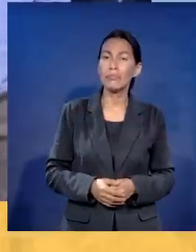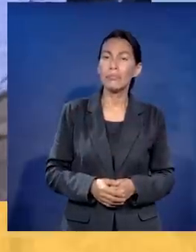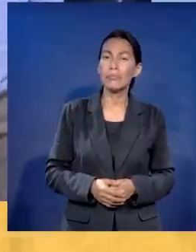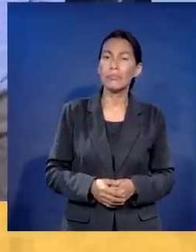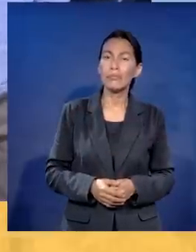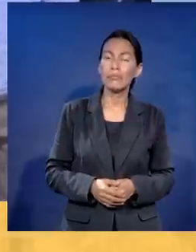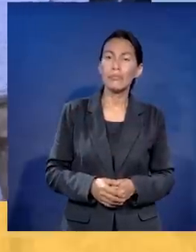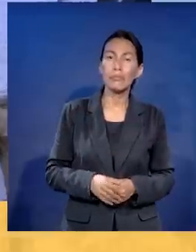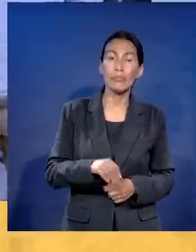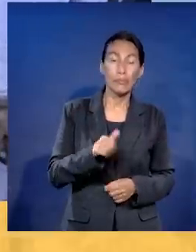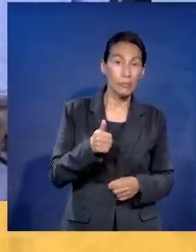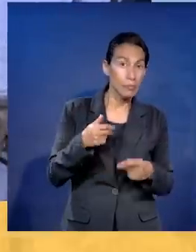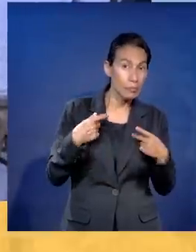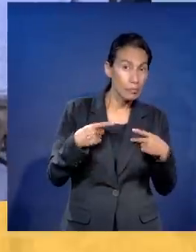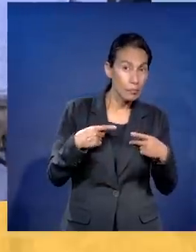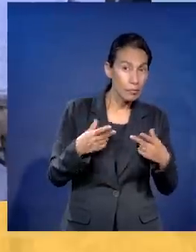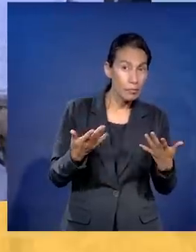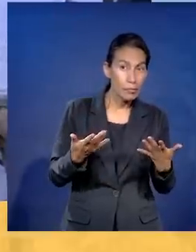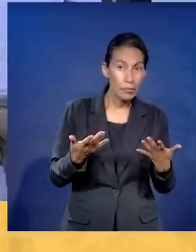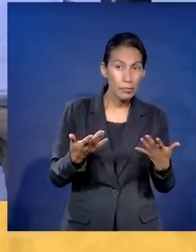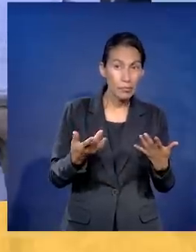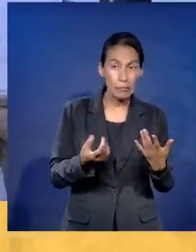hay alguien más